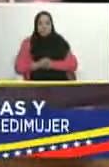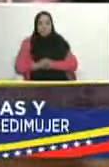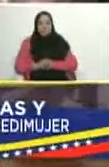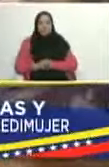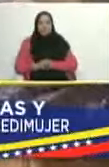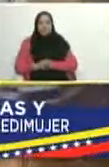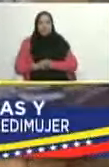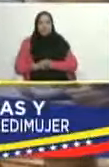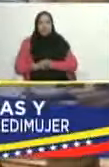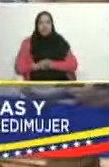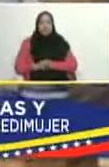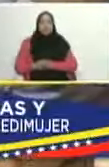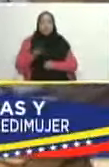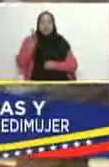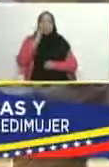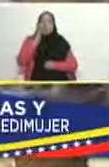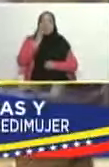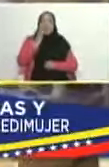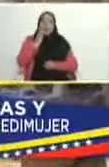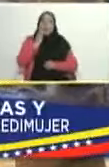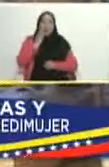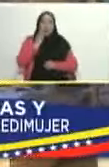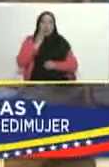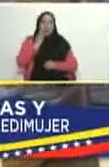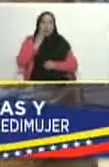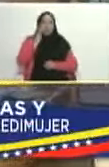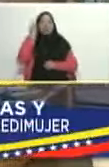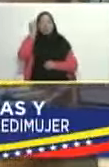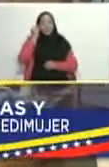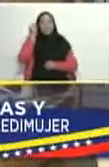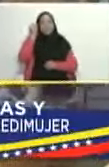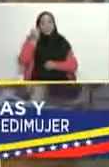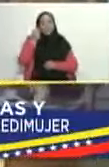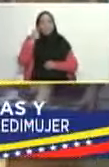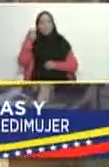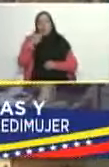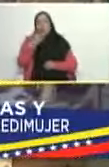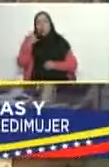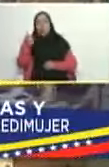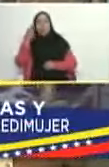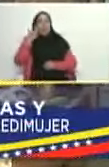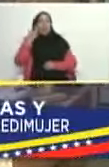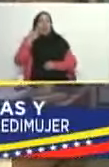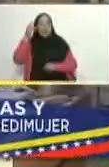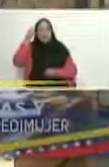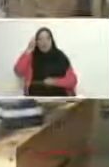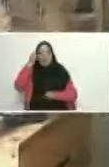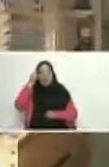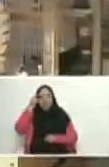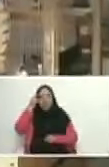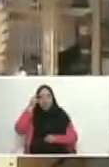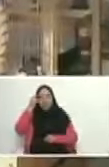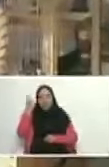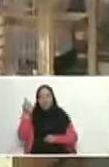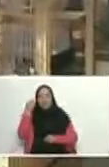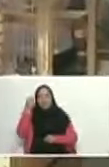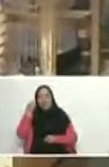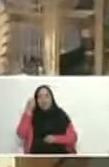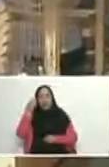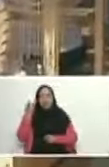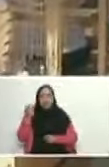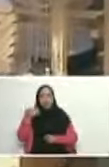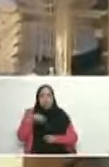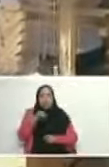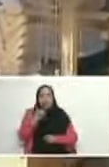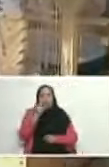mira, regalitos para mamá. Si estás pensando qué regalito le doy a mi querida madre, aquí